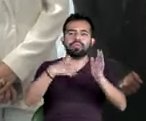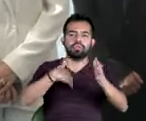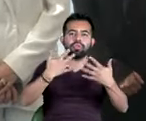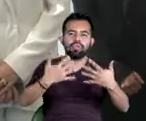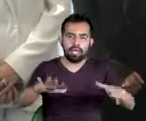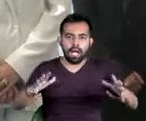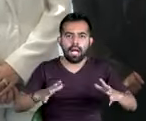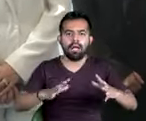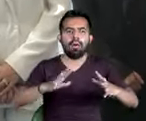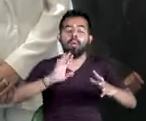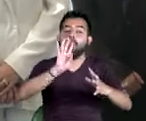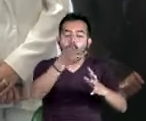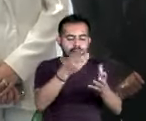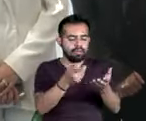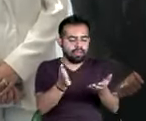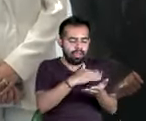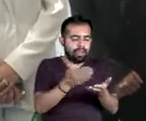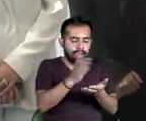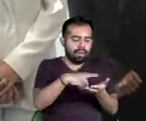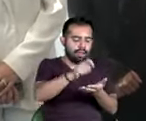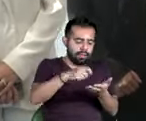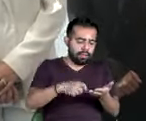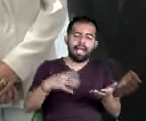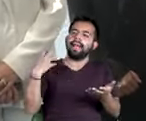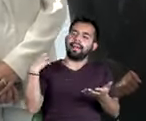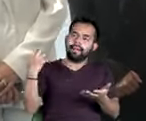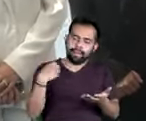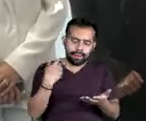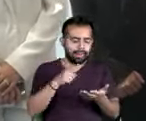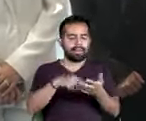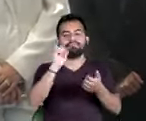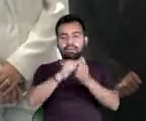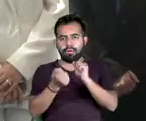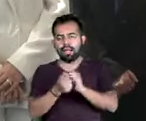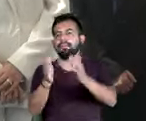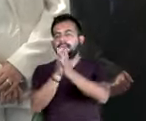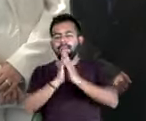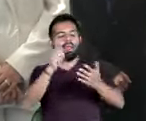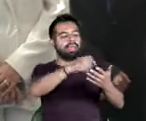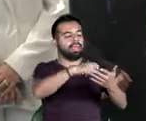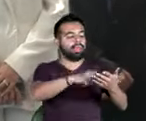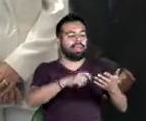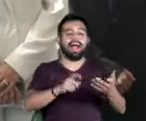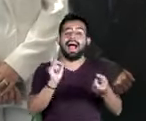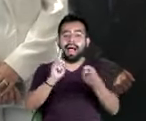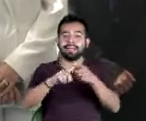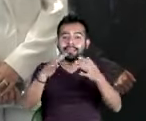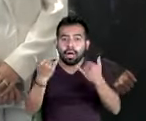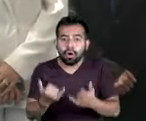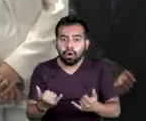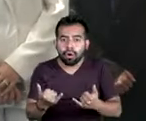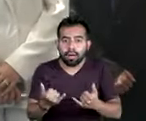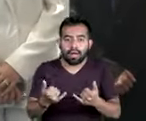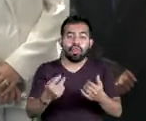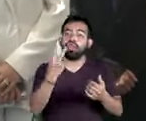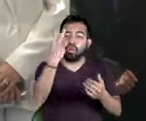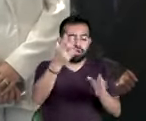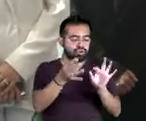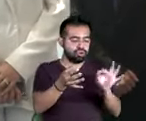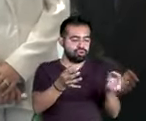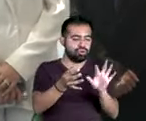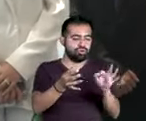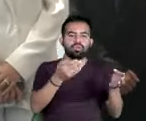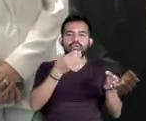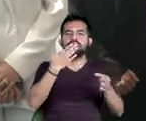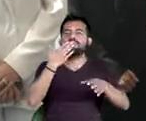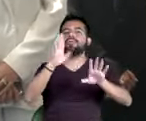o cuarto cuaderno con quejas, reclamos, problemas y peticiones. Y hasta ahora no tengo completas dos páginas con compromisos